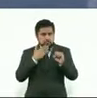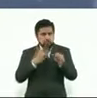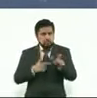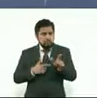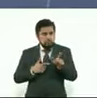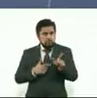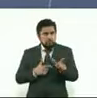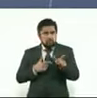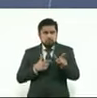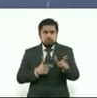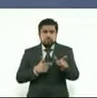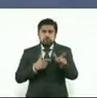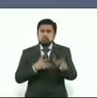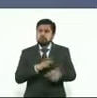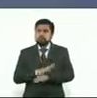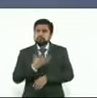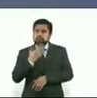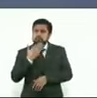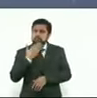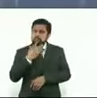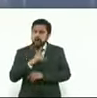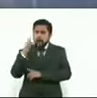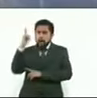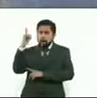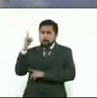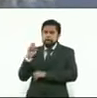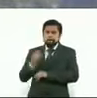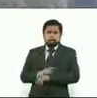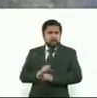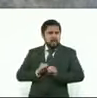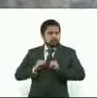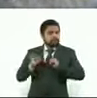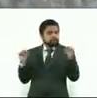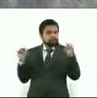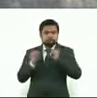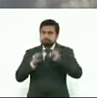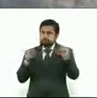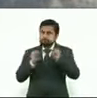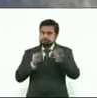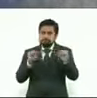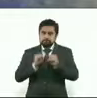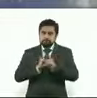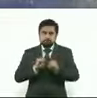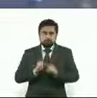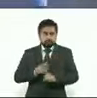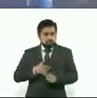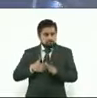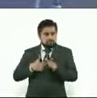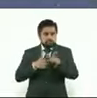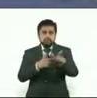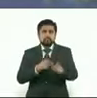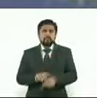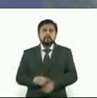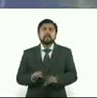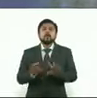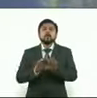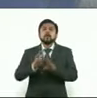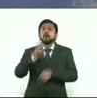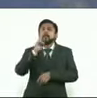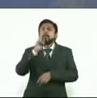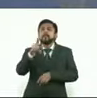inició el disparo de salida se fue, uh-huh, y así va a llegar. ¿Y cómo ves a los dos mexicanos que